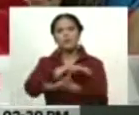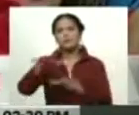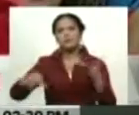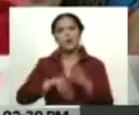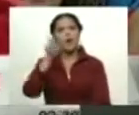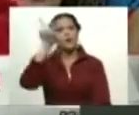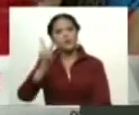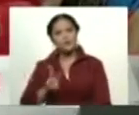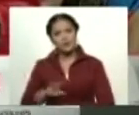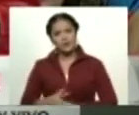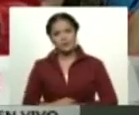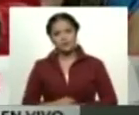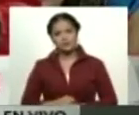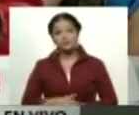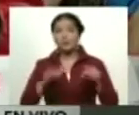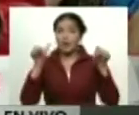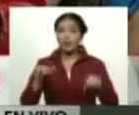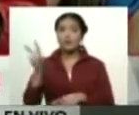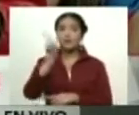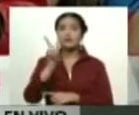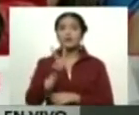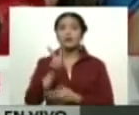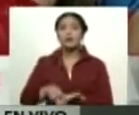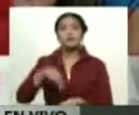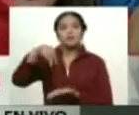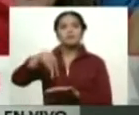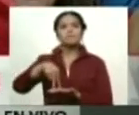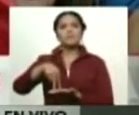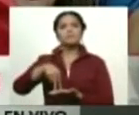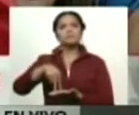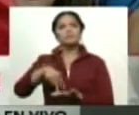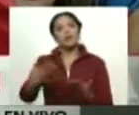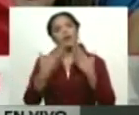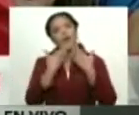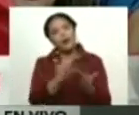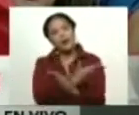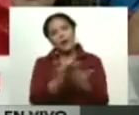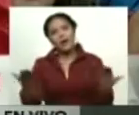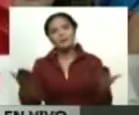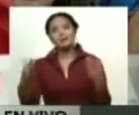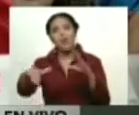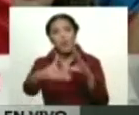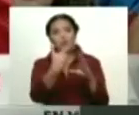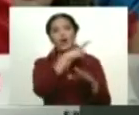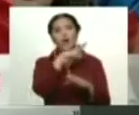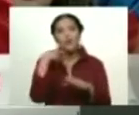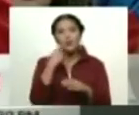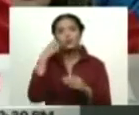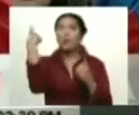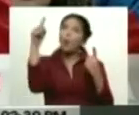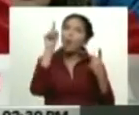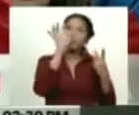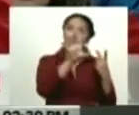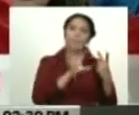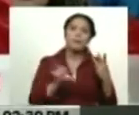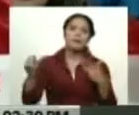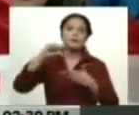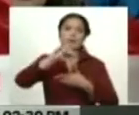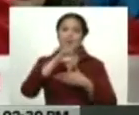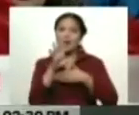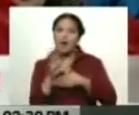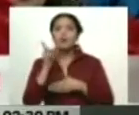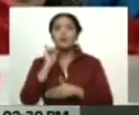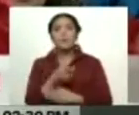Venezuela. Y aquí está Venezuela de pie. Agradezco el comunicado de Rusia y de muchos otros países del mundo, del ALBA,